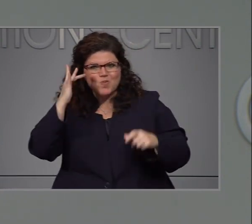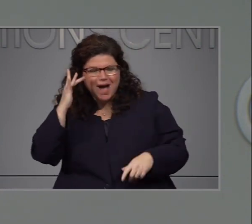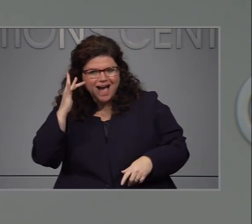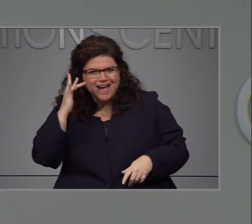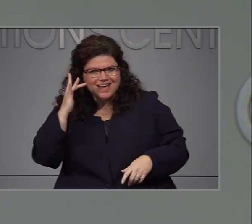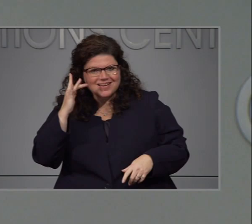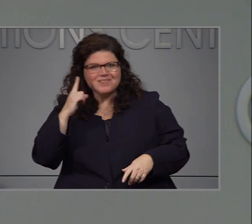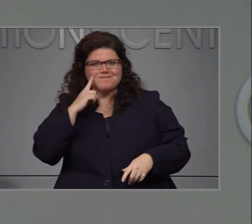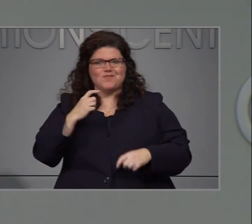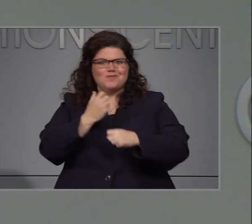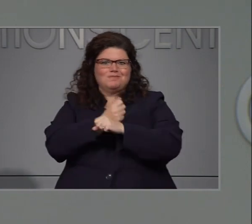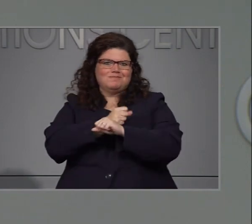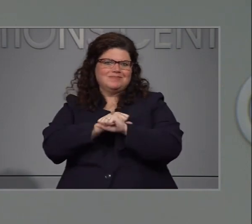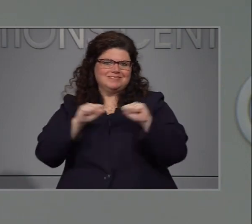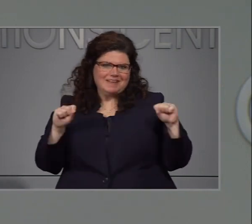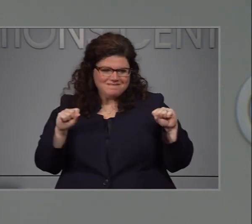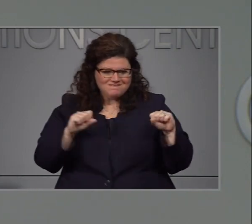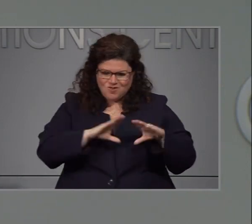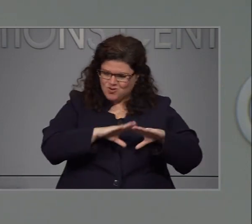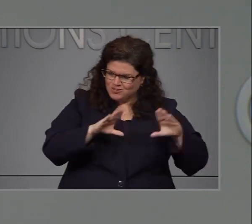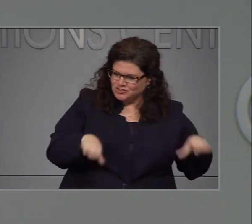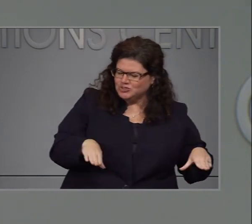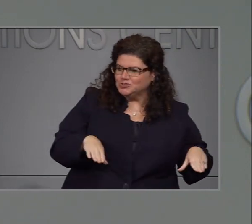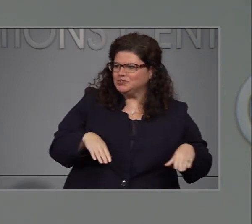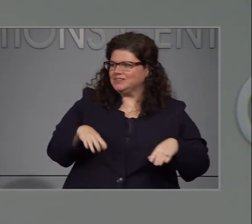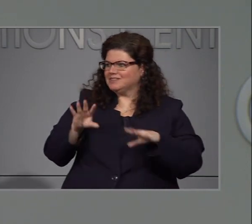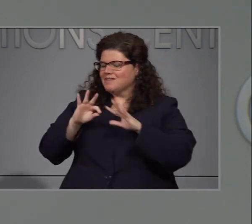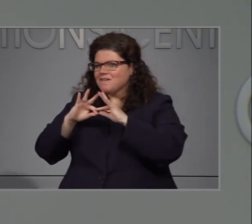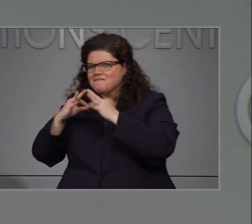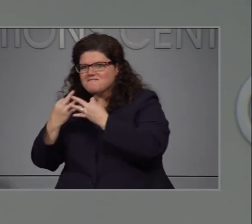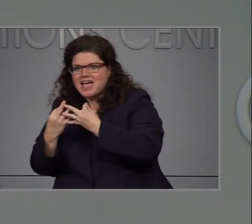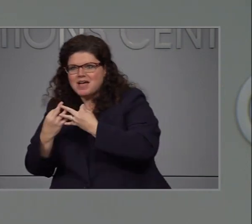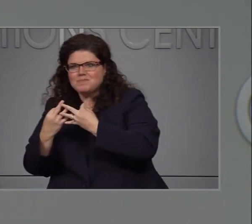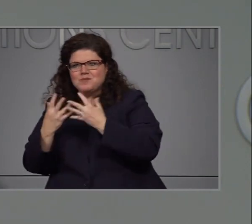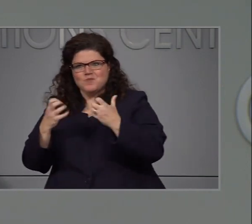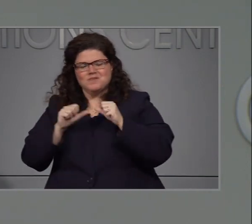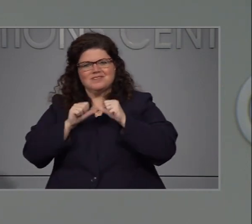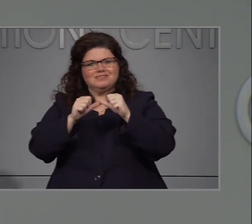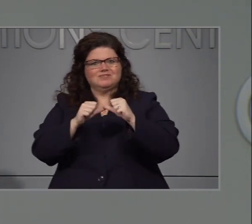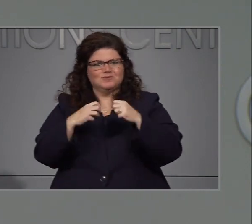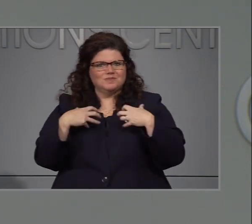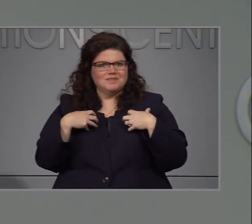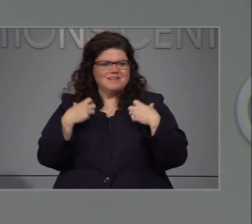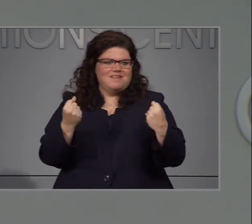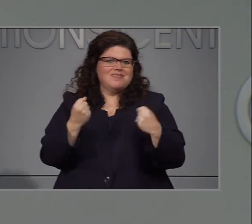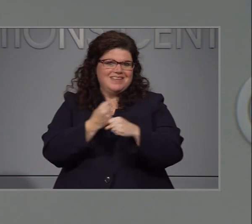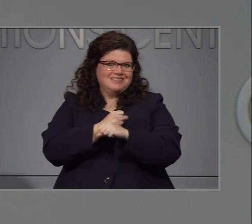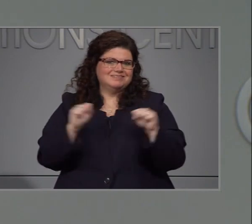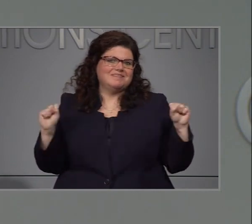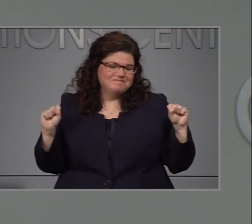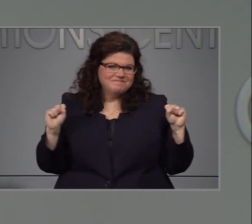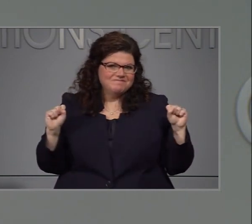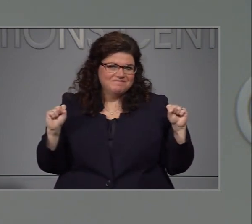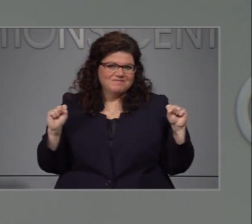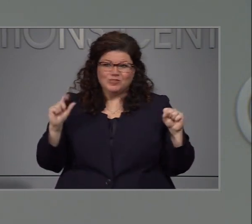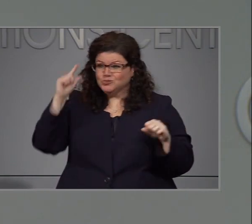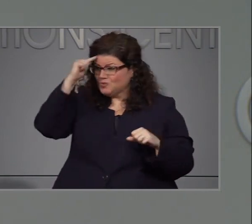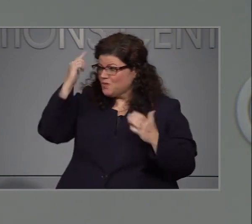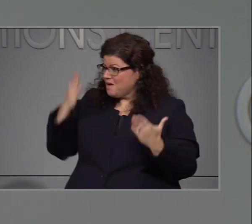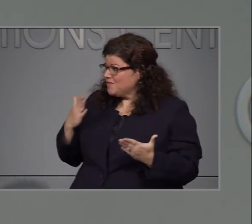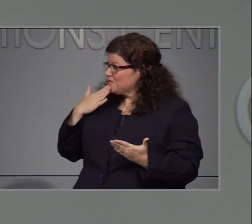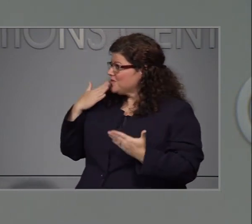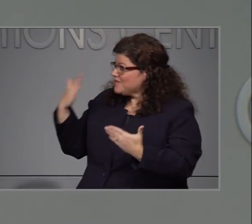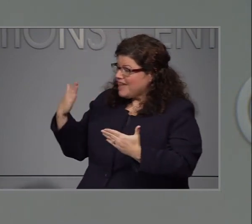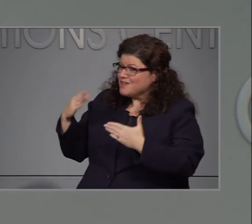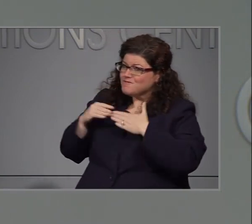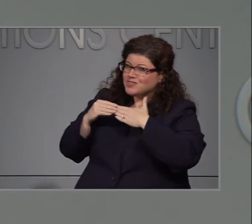queremos hacer para cuidarnos y cuidar a nuestros vecinos, nuestros hijos, seres queridos, a que estemos saludables y seguros.